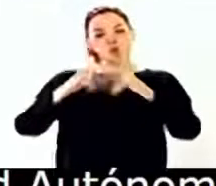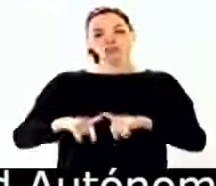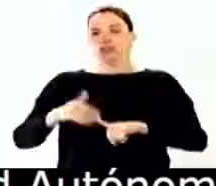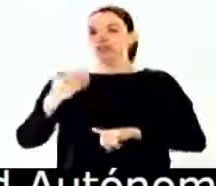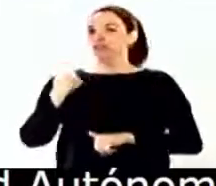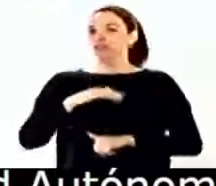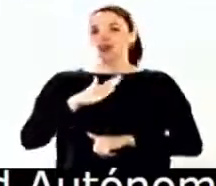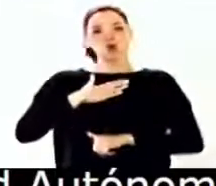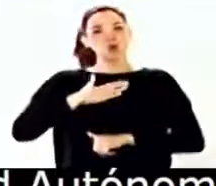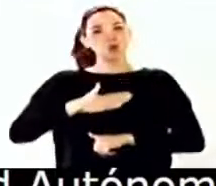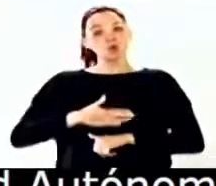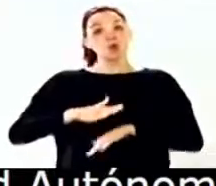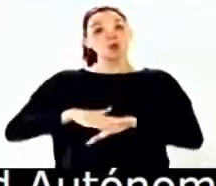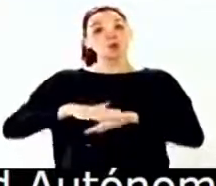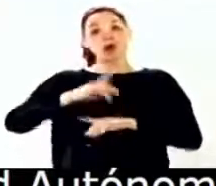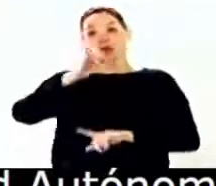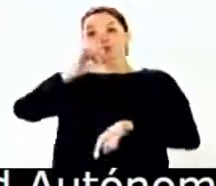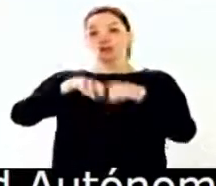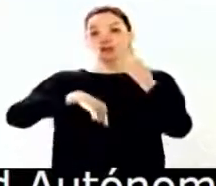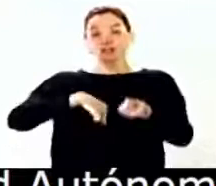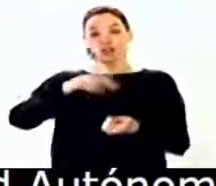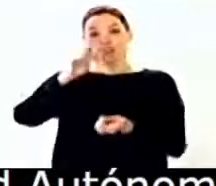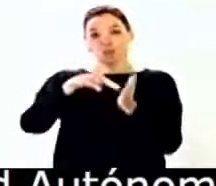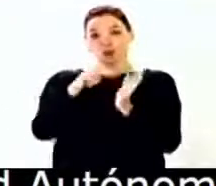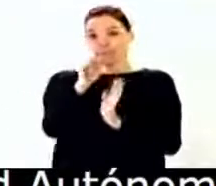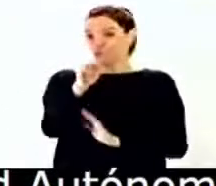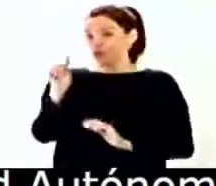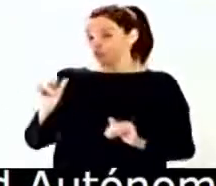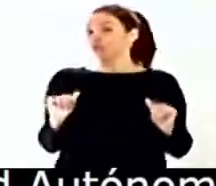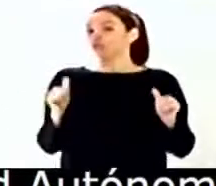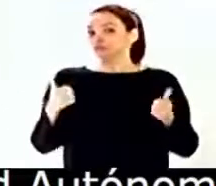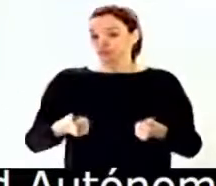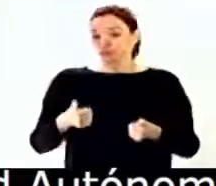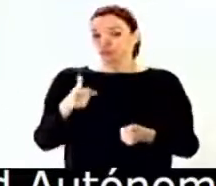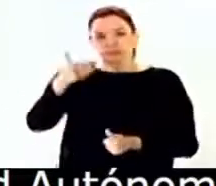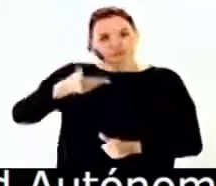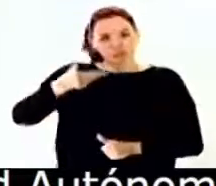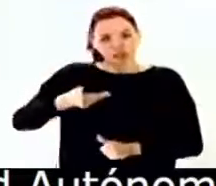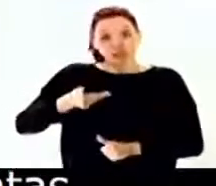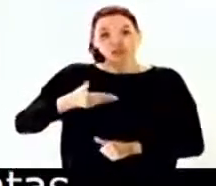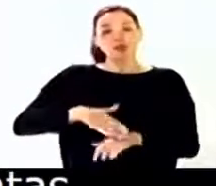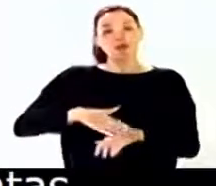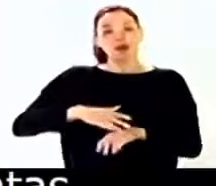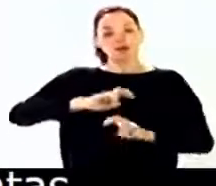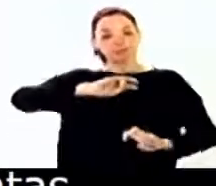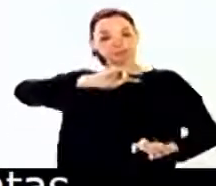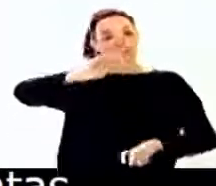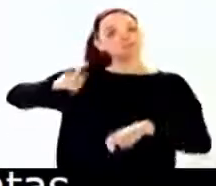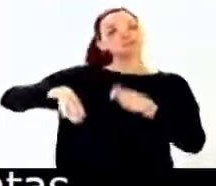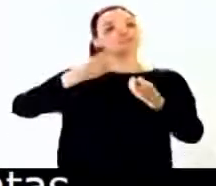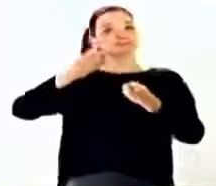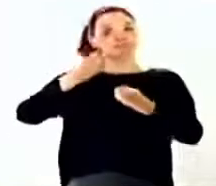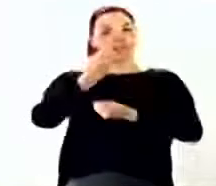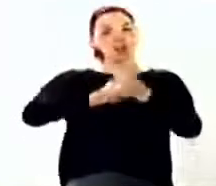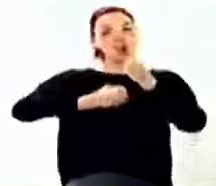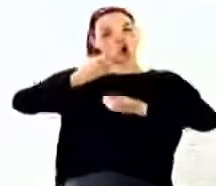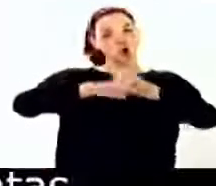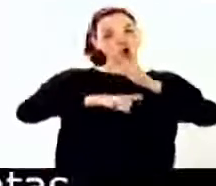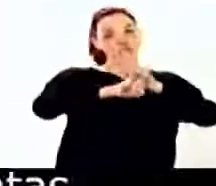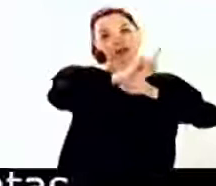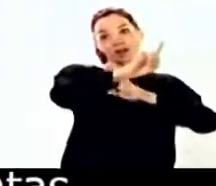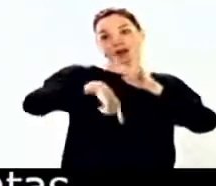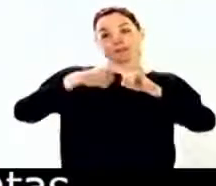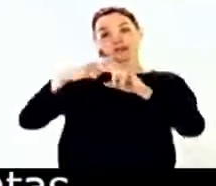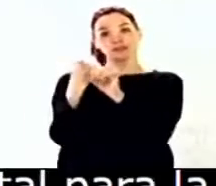año 2022 y esto es fundamental para la recuperación económica y del